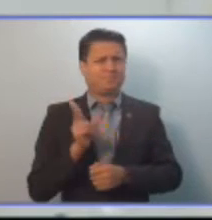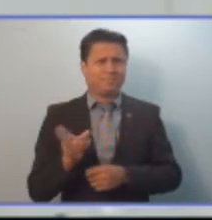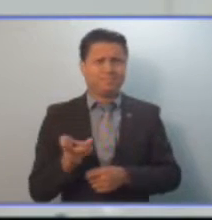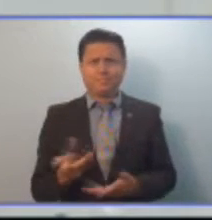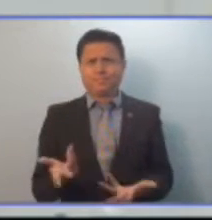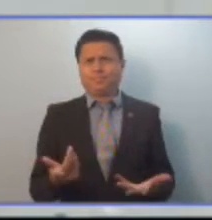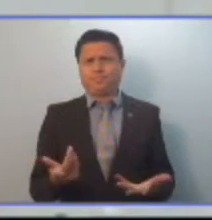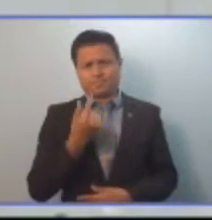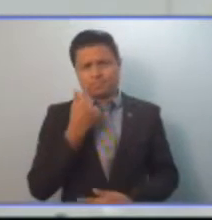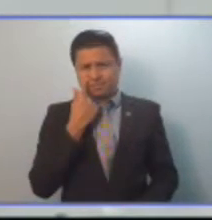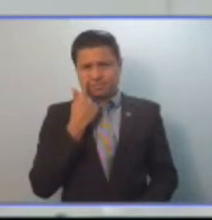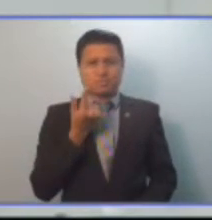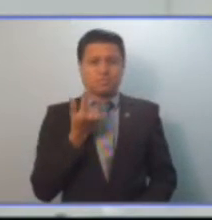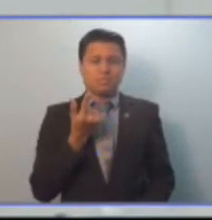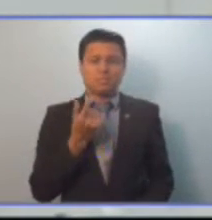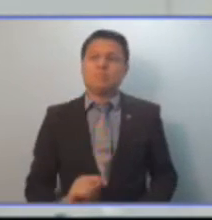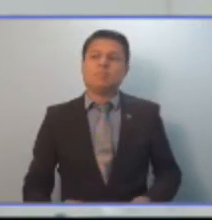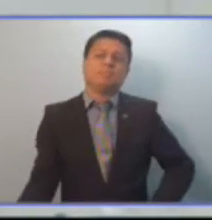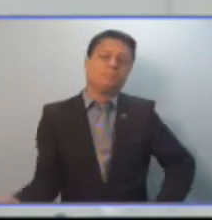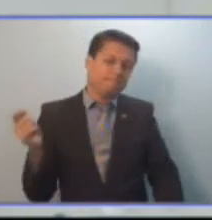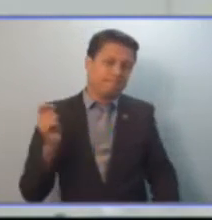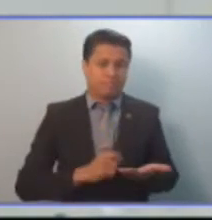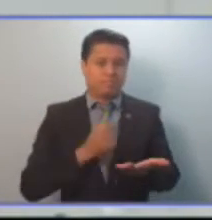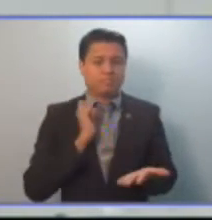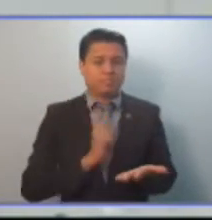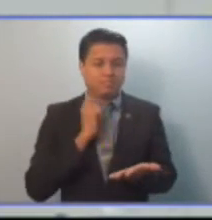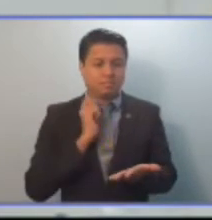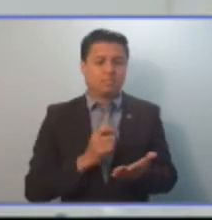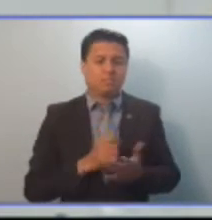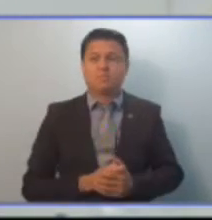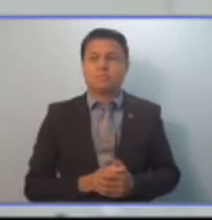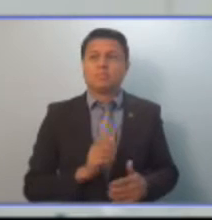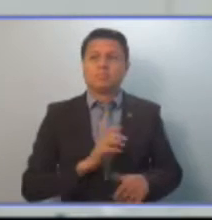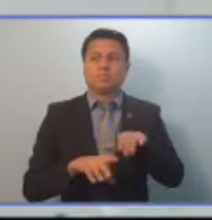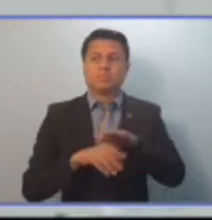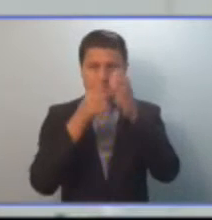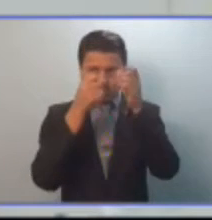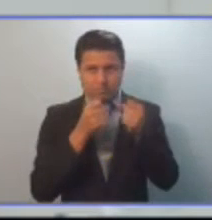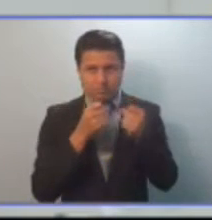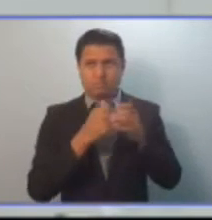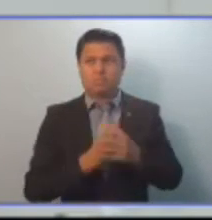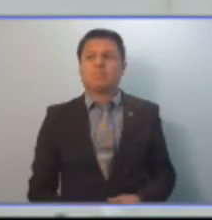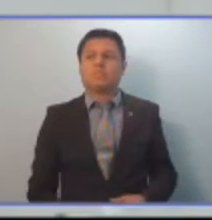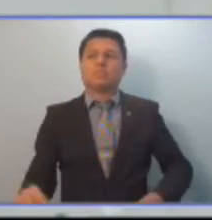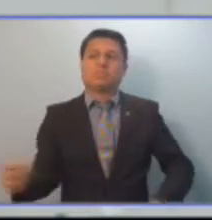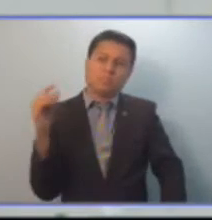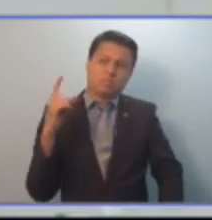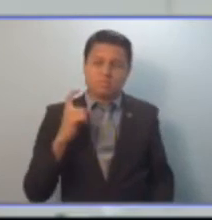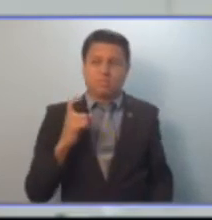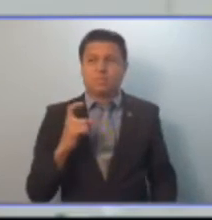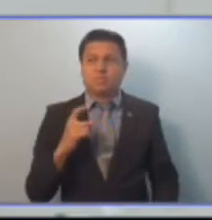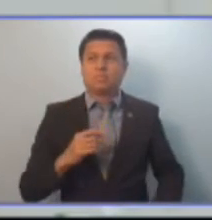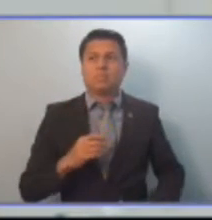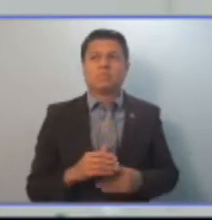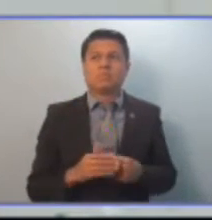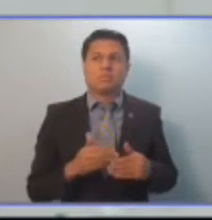Pudimos ver tribunales con hacinamiento, con falta de mobiliario,